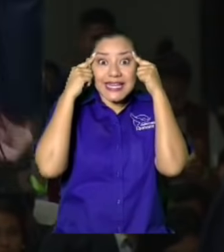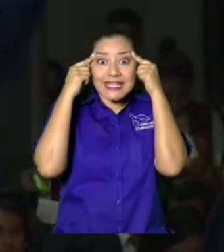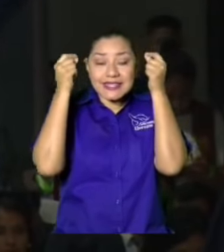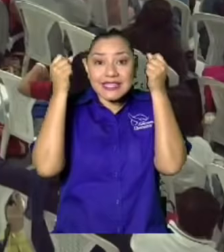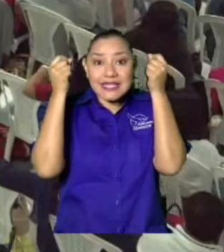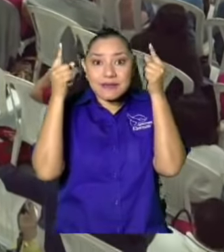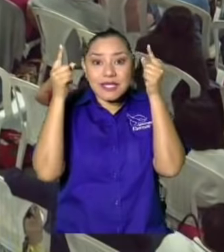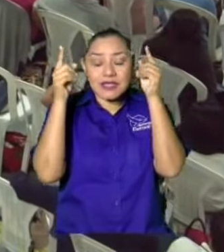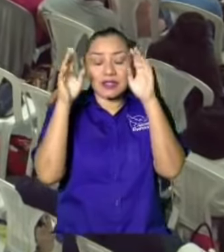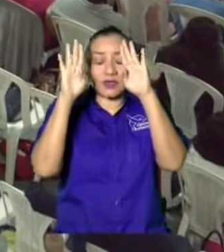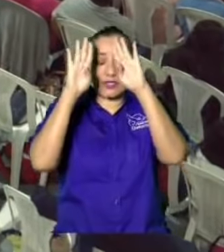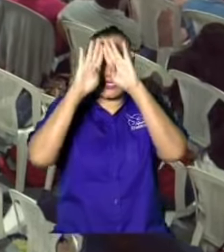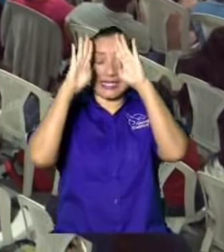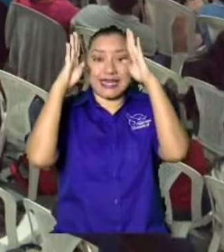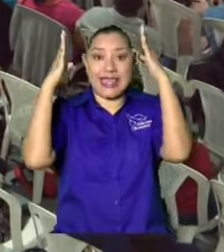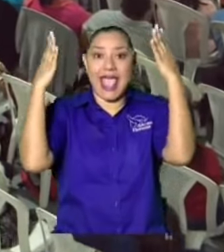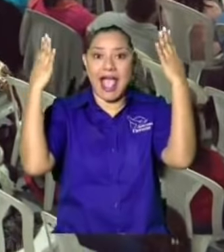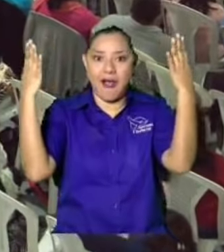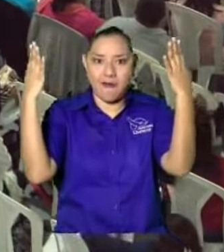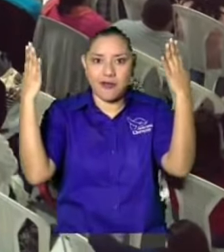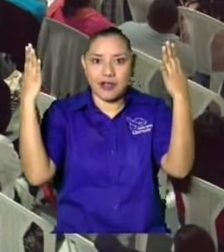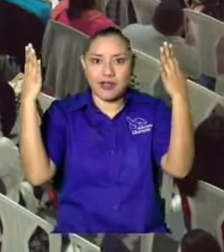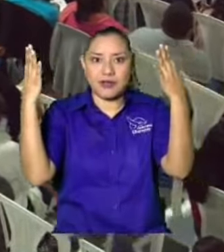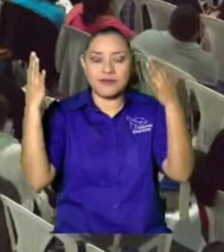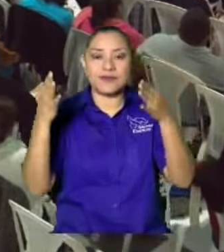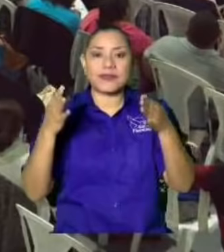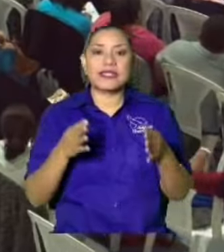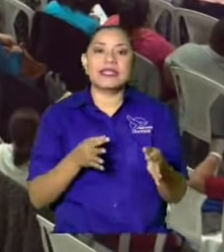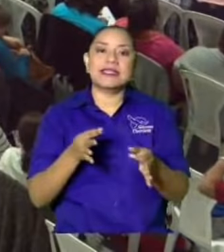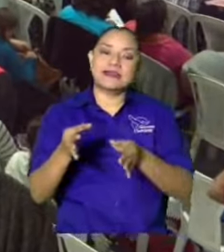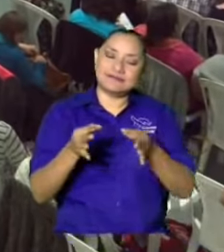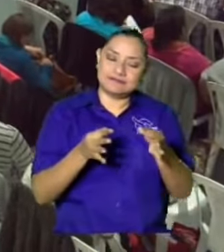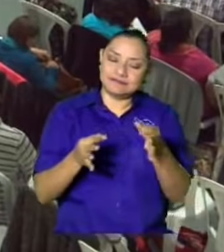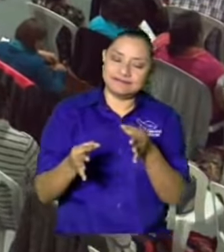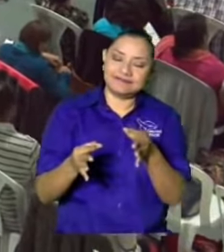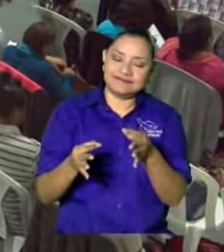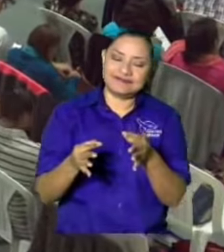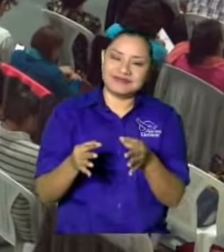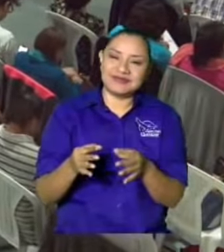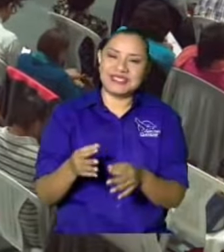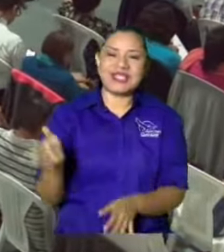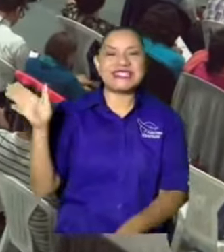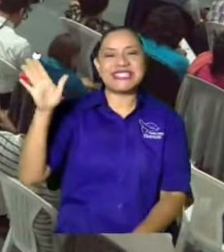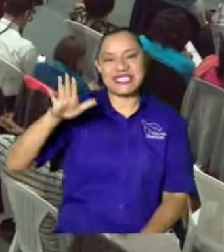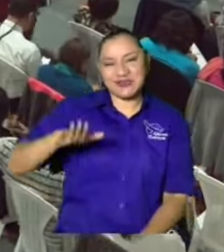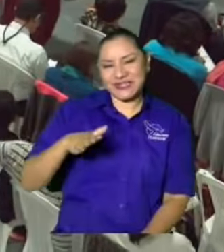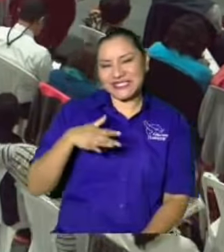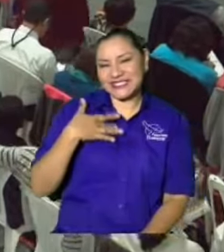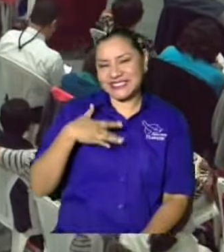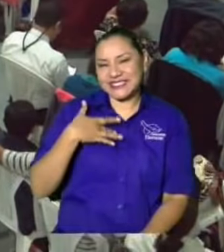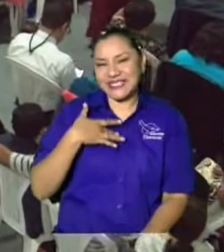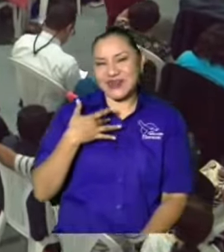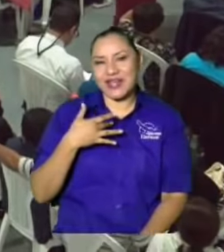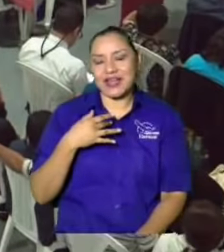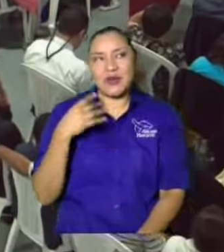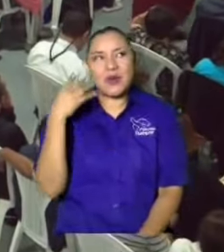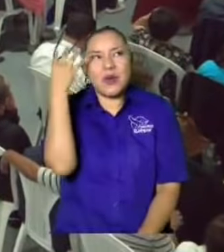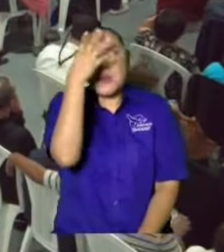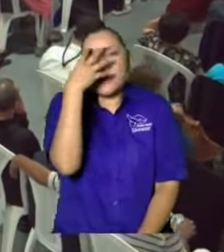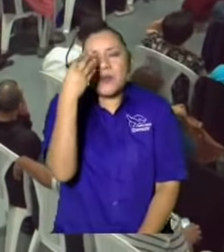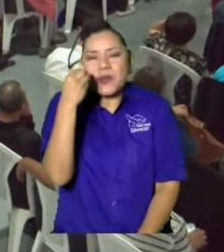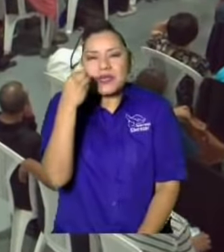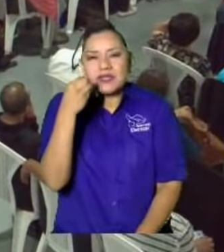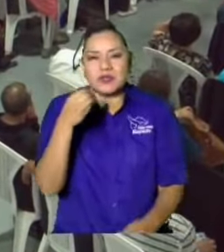las escrituras. Y después ellos ya tuvieron, déjeme decirle, un síntoma muy bonito en el corazón, porque cuando él se les revela, dice: ¿te